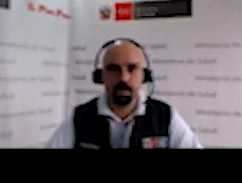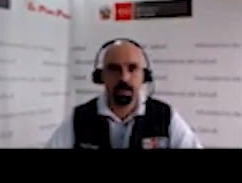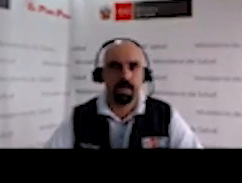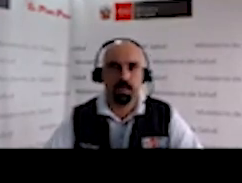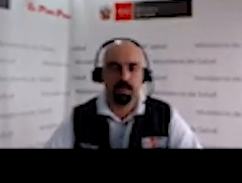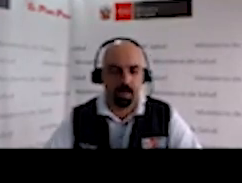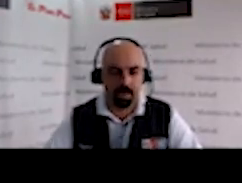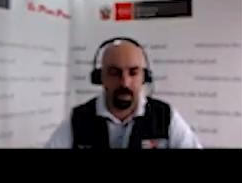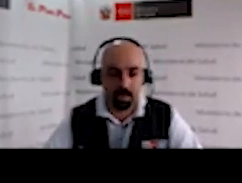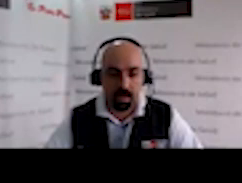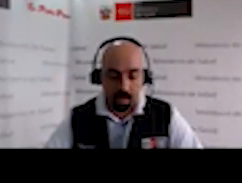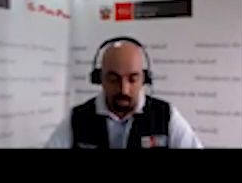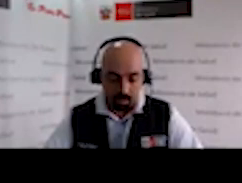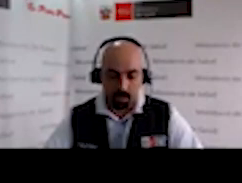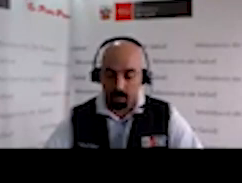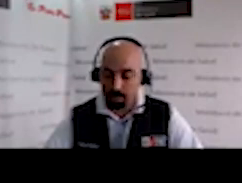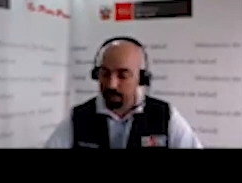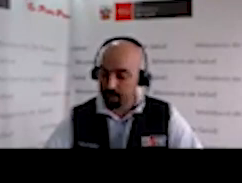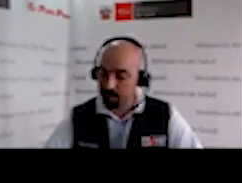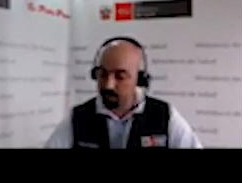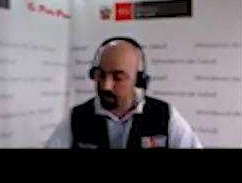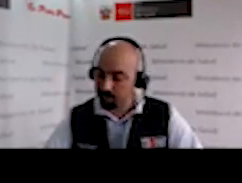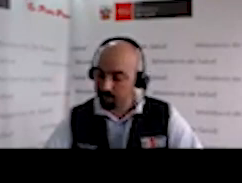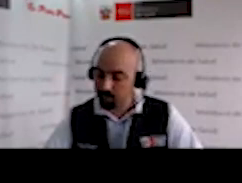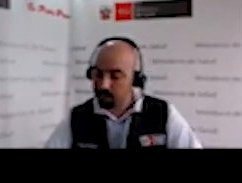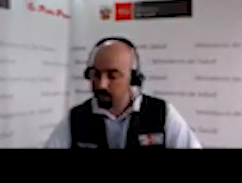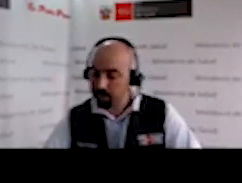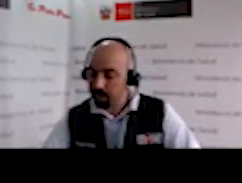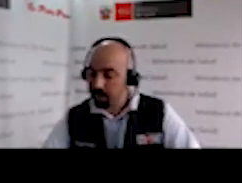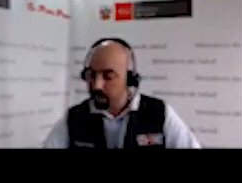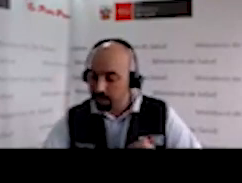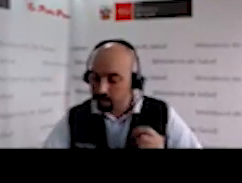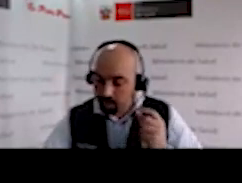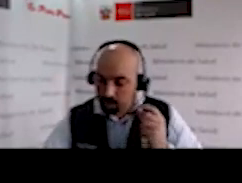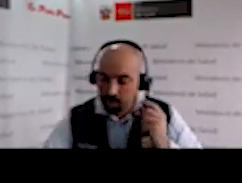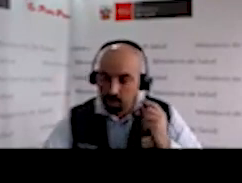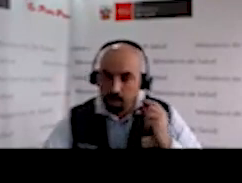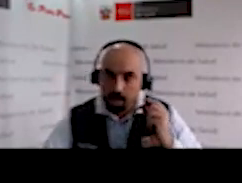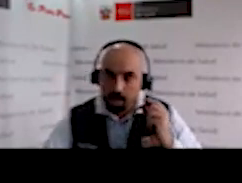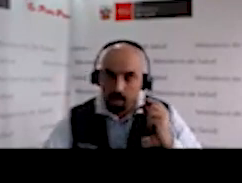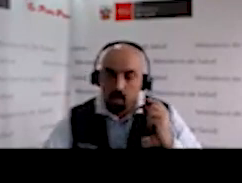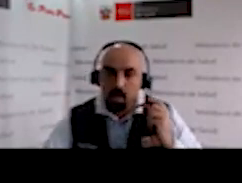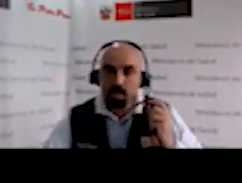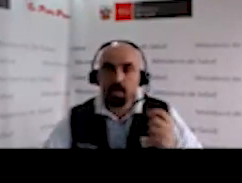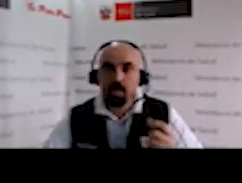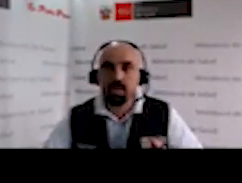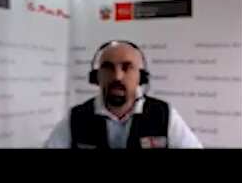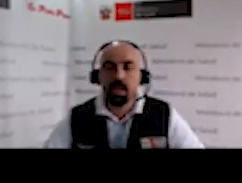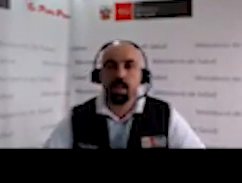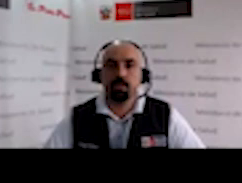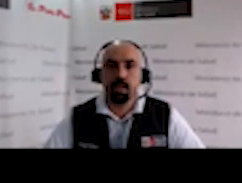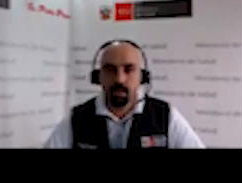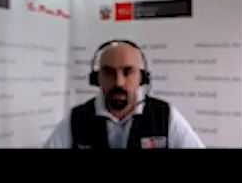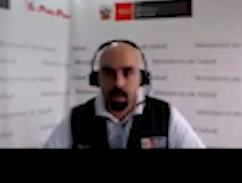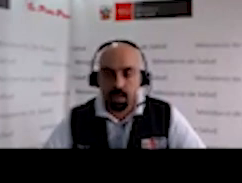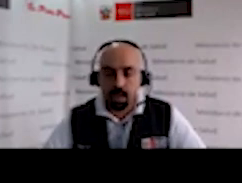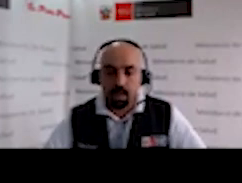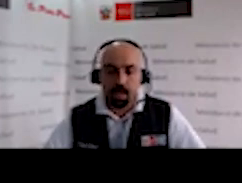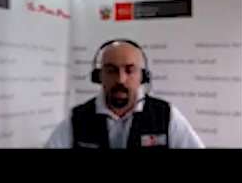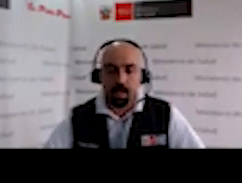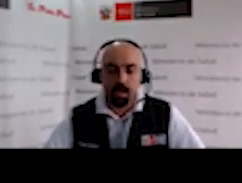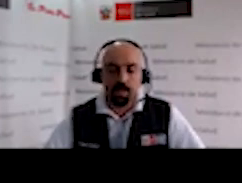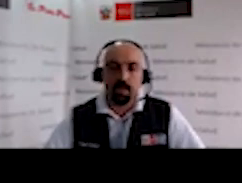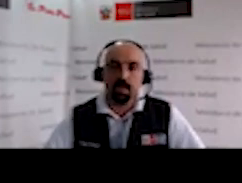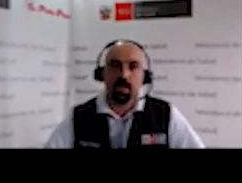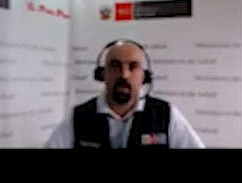Muchísimas gracias, doctora, excelente. Doctora, nos están preguntando también con respecto a cuándo hacer la referencia